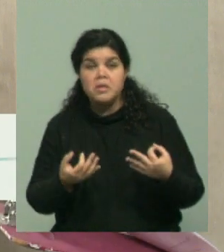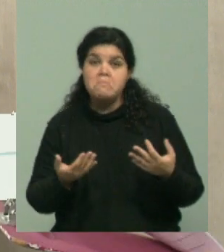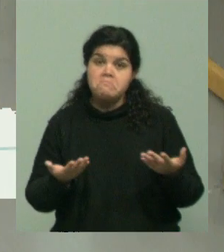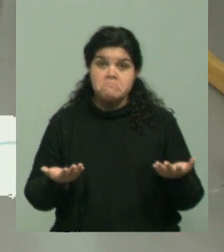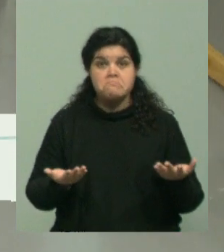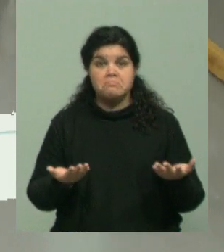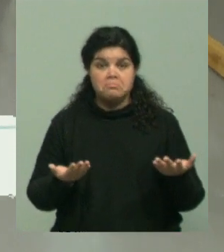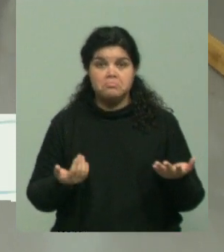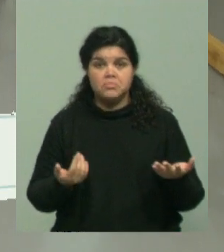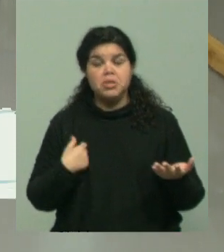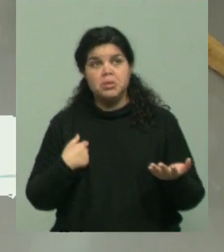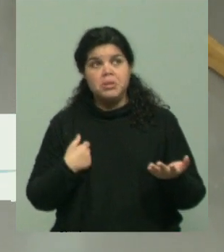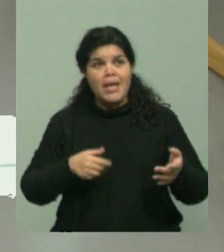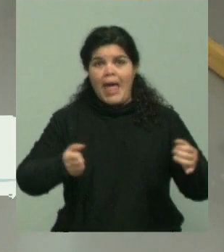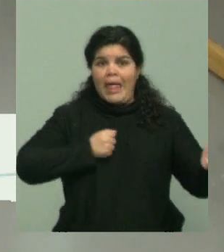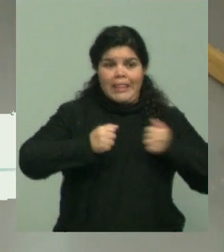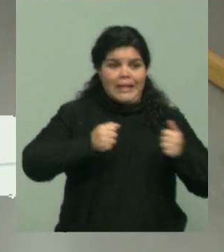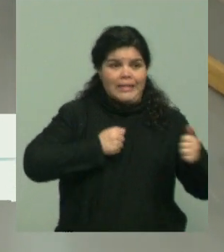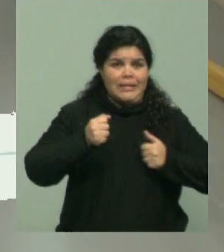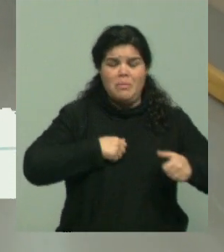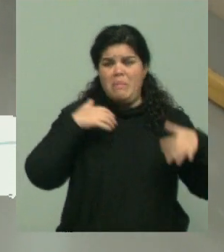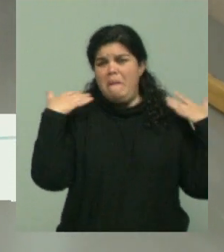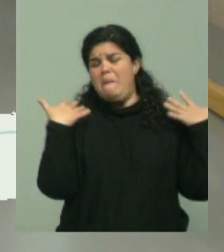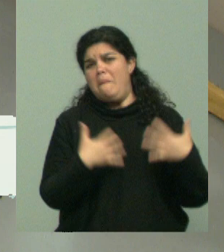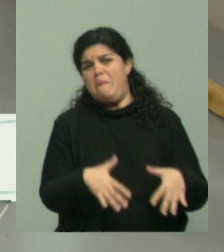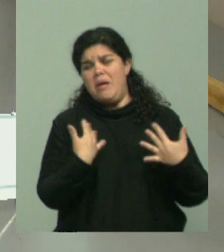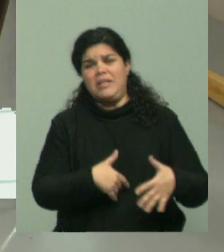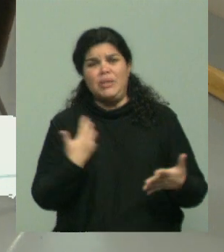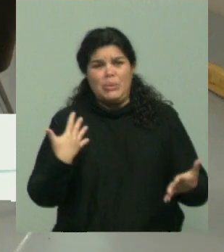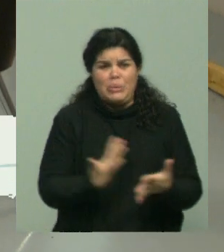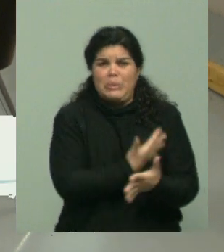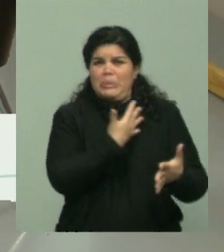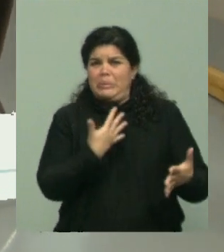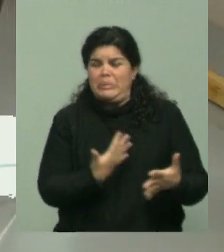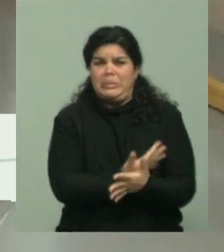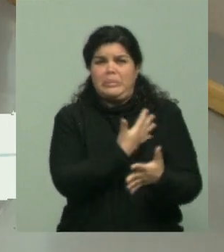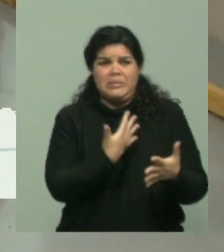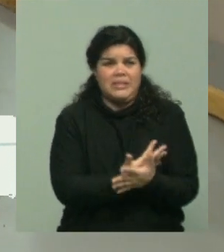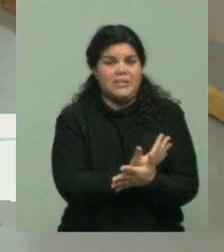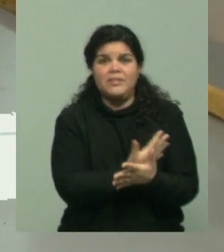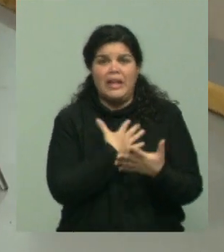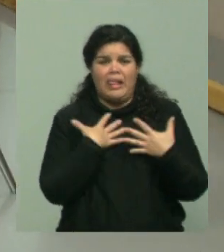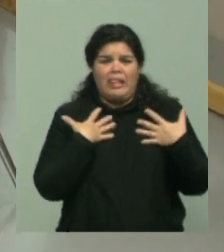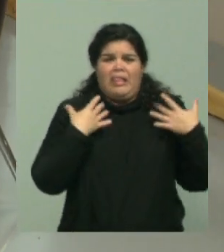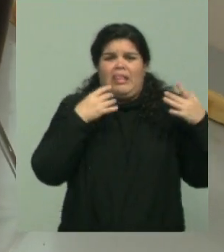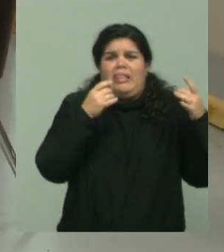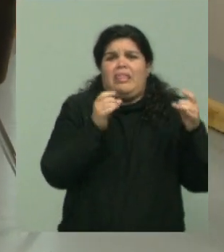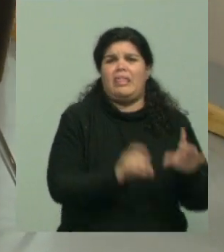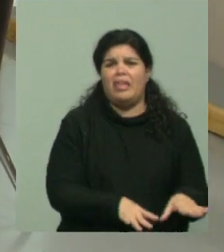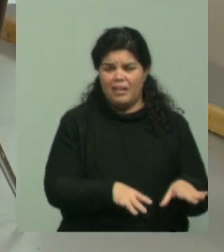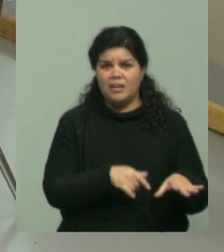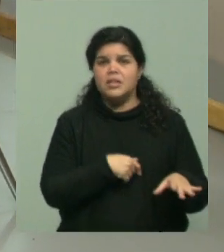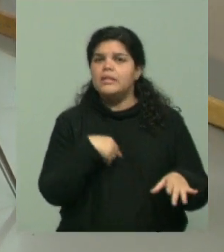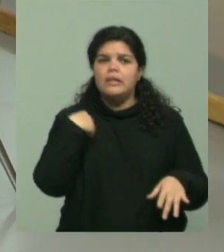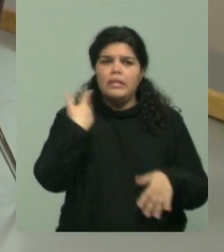Y realmente el atletismo es muy extenuante, o sea, muy sacrificado. Gastas uh-huh. muchísima energía y después una competencia que dura a lo